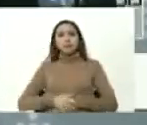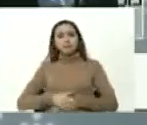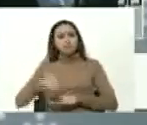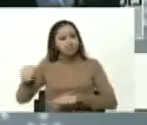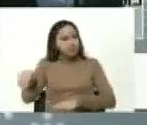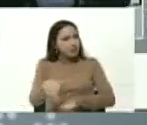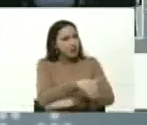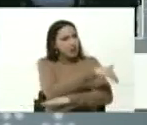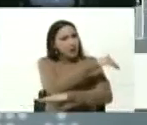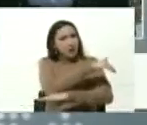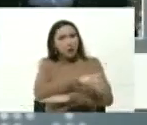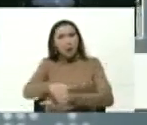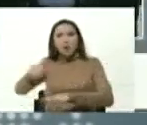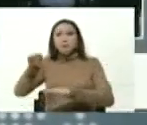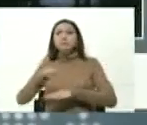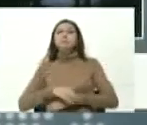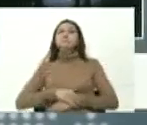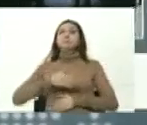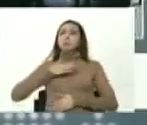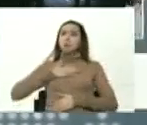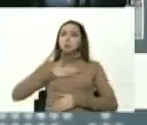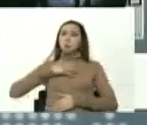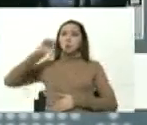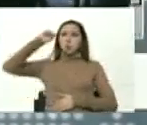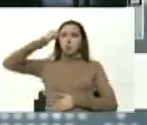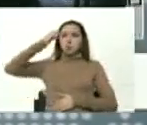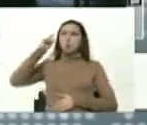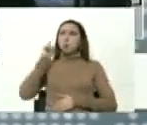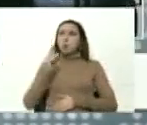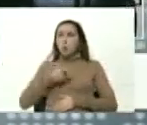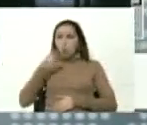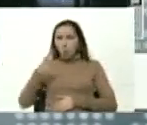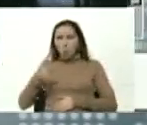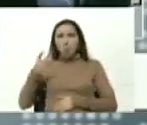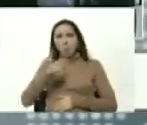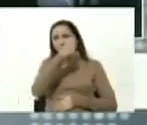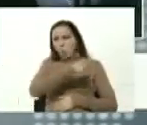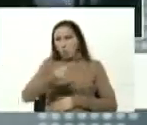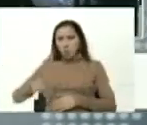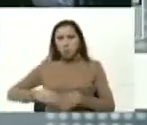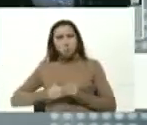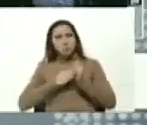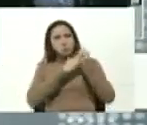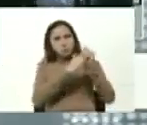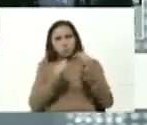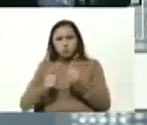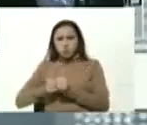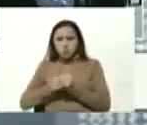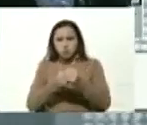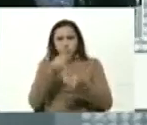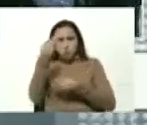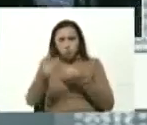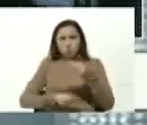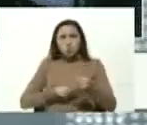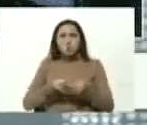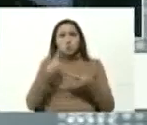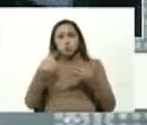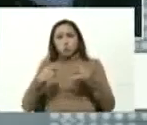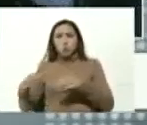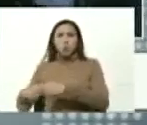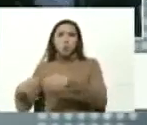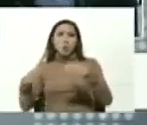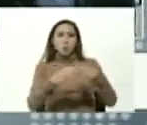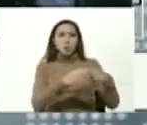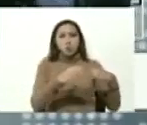calles. Recuerdo a los actores políticos, a los militantes, a los seguidores de las organizaciones con fines políticos,